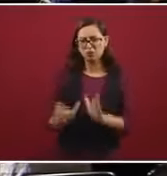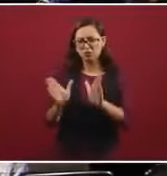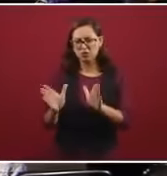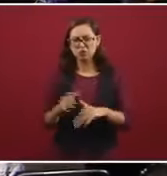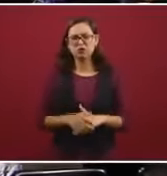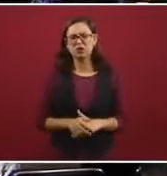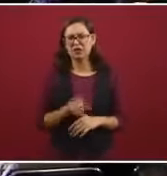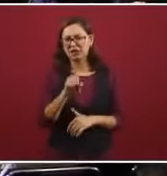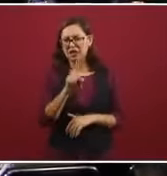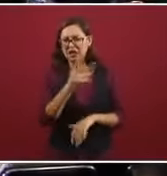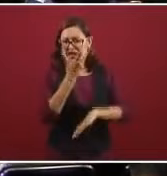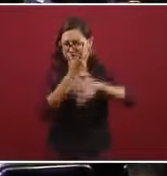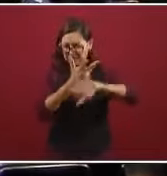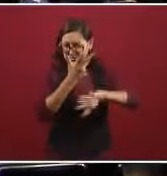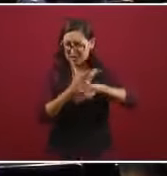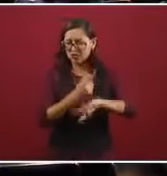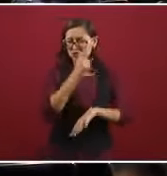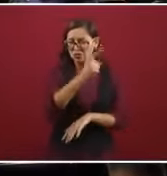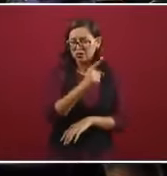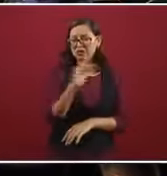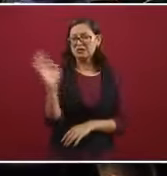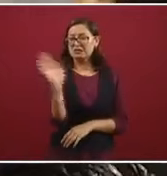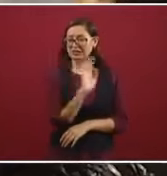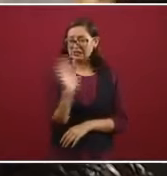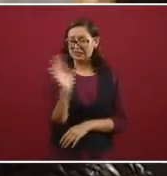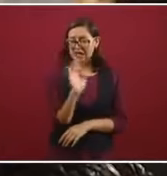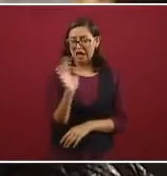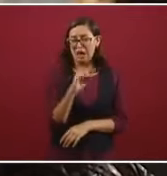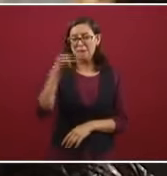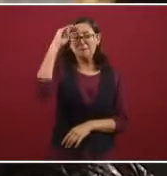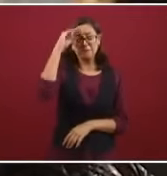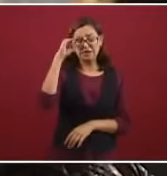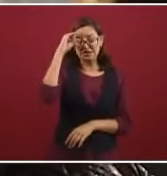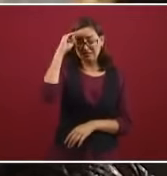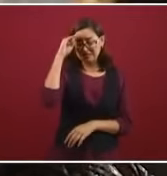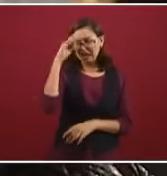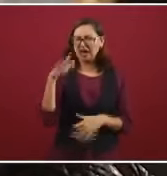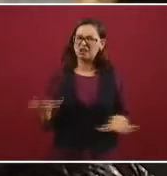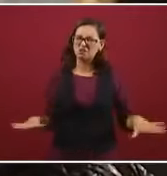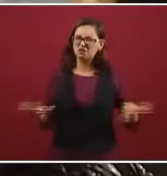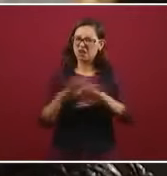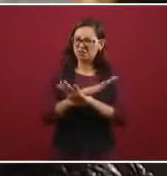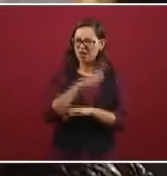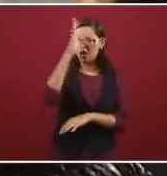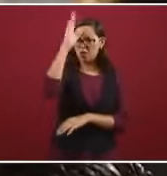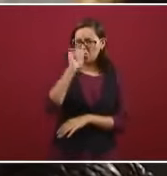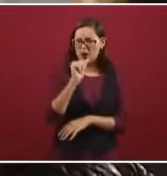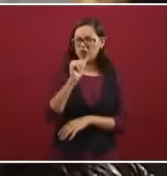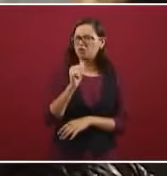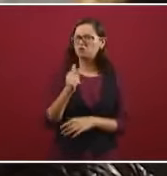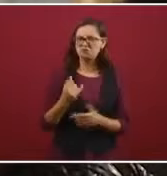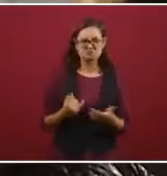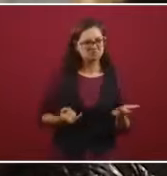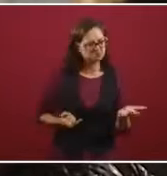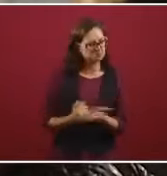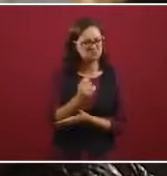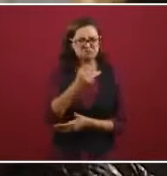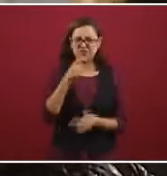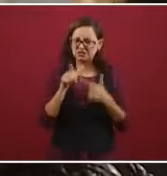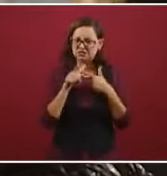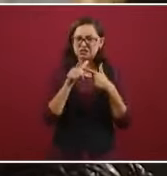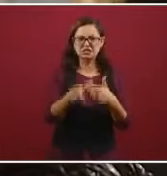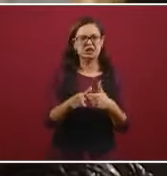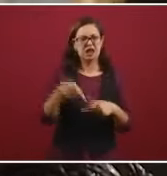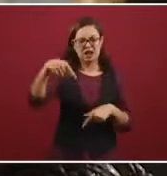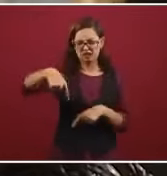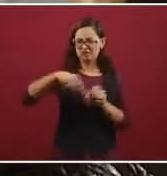que Estados Unidos replantea una estrategia o una demanda al respecto del tercer país seguro, ya que ha